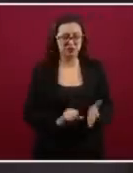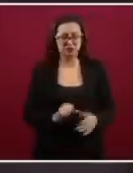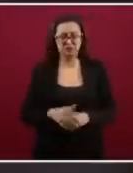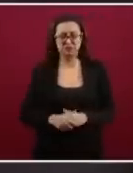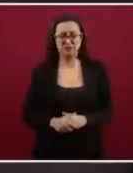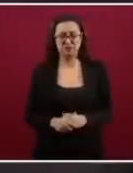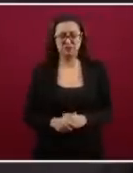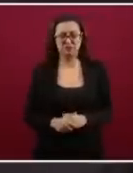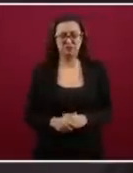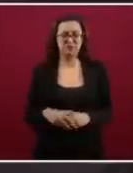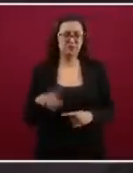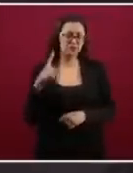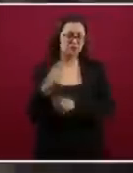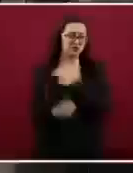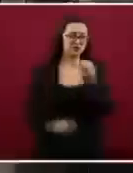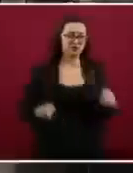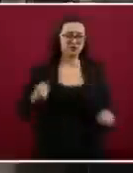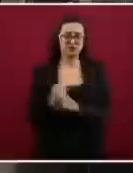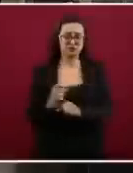al año,